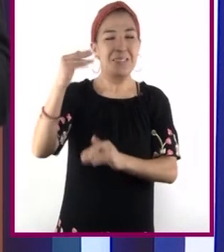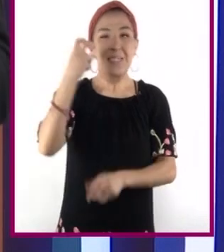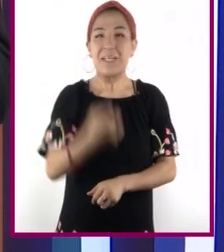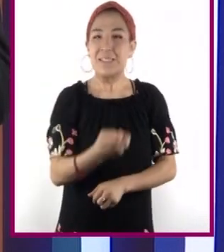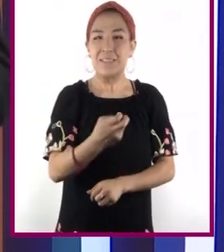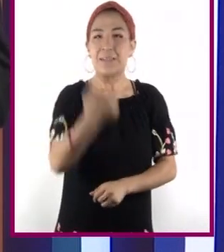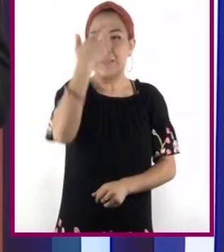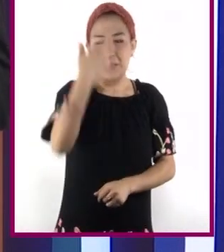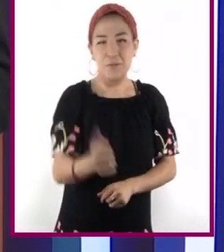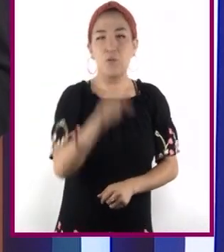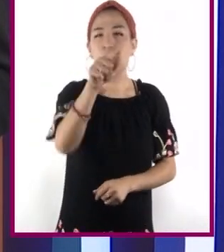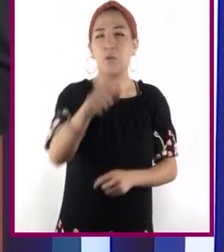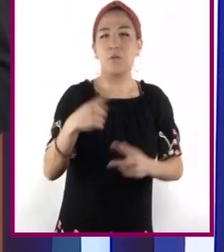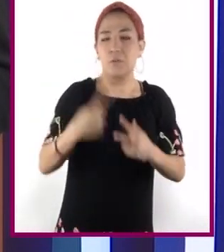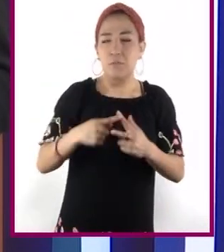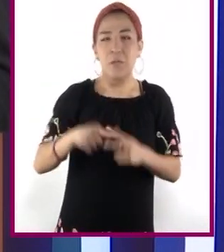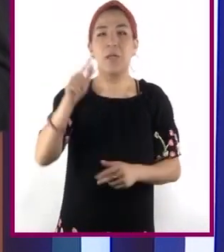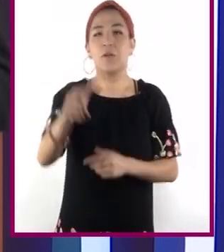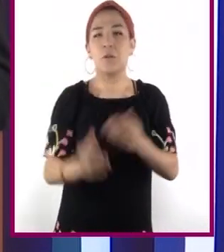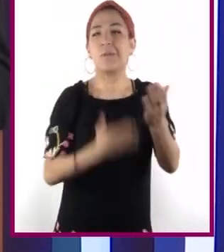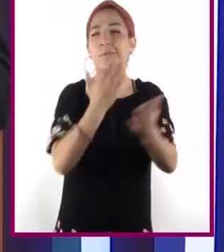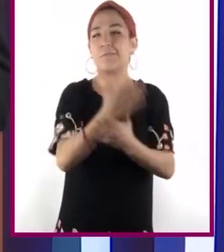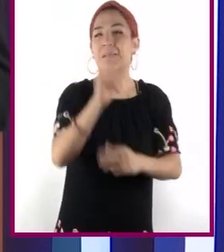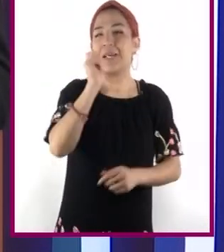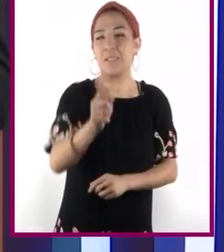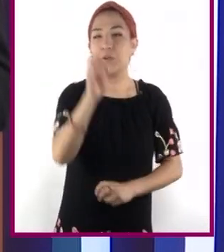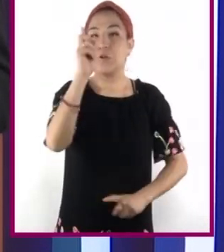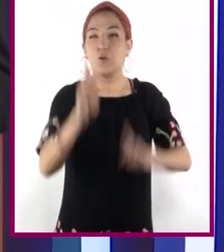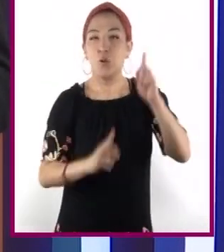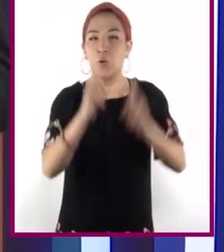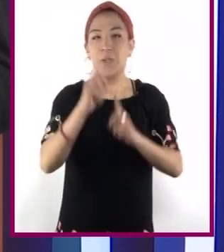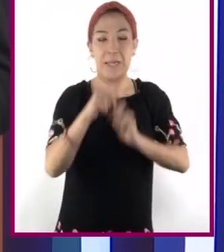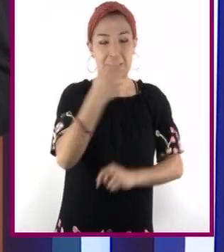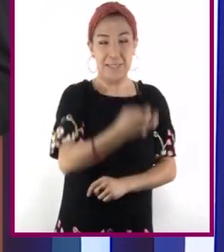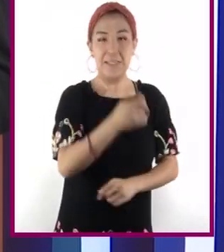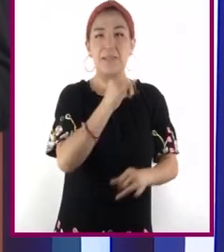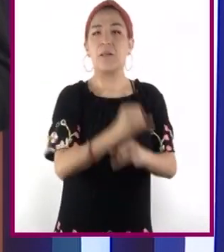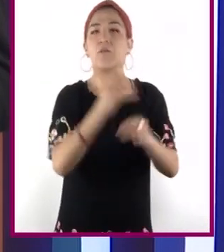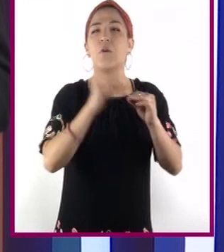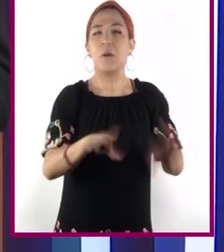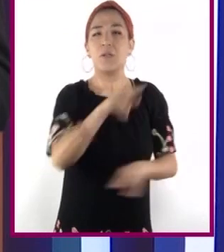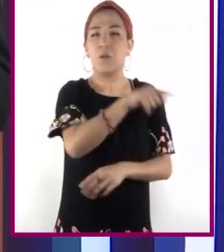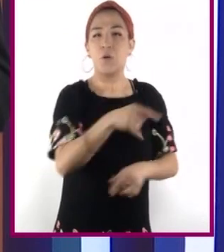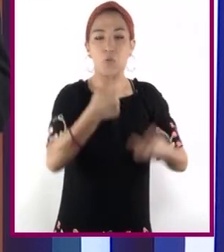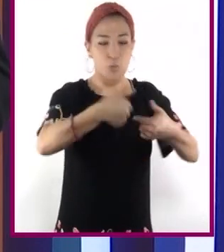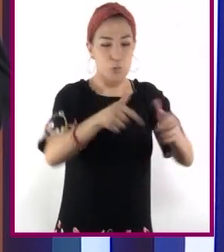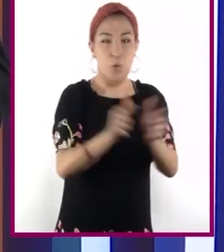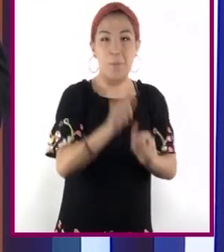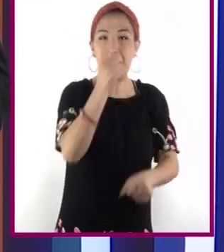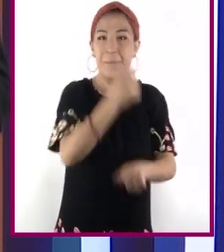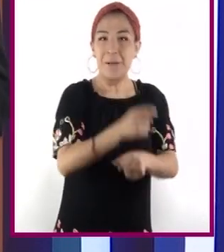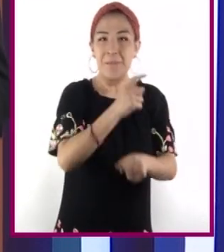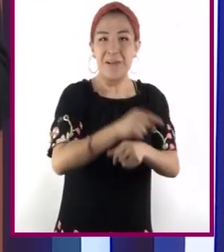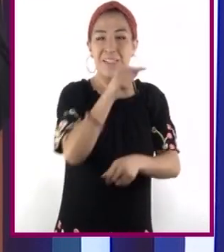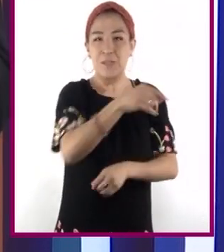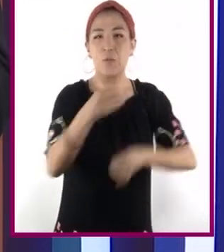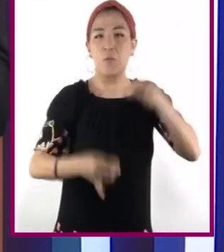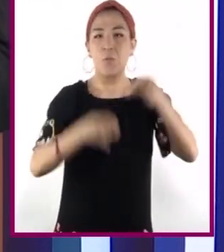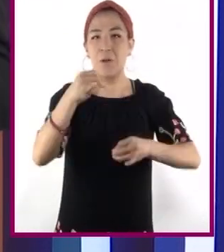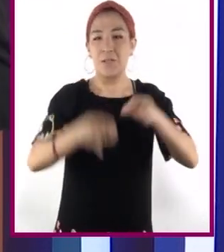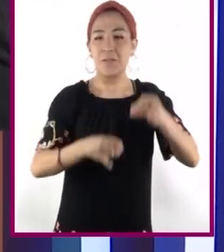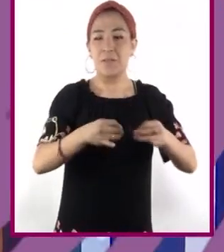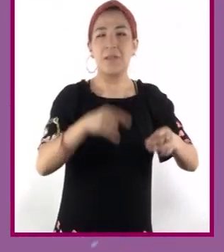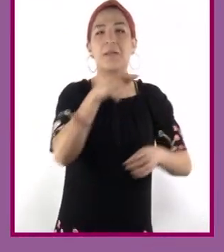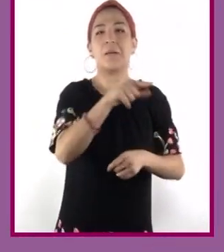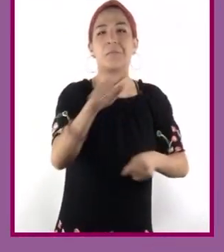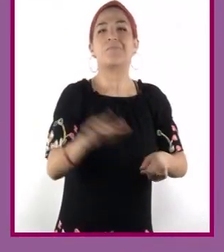tanto se puede plantear la hipótesis de que el instrumento que utilizó el grupo 1 de jueces es